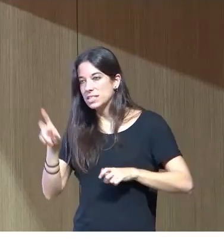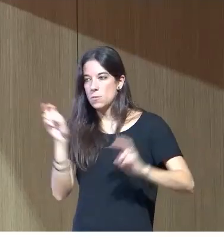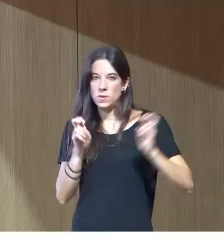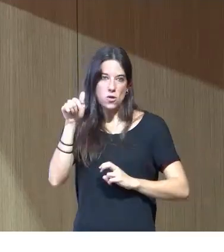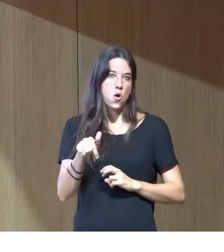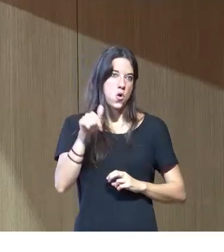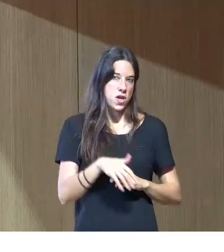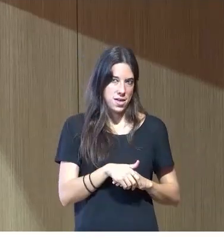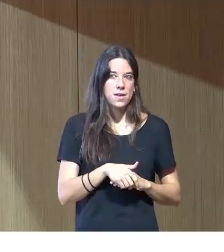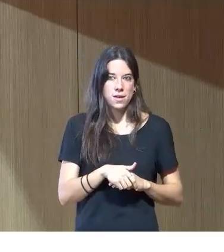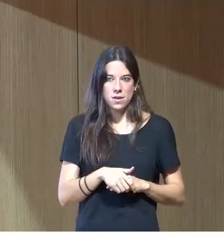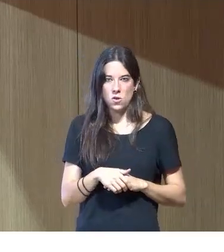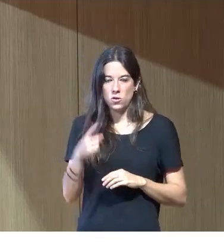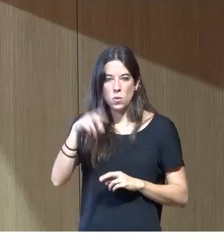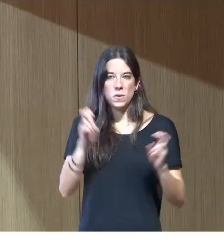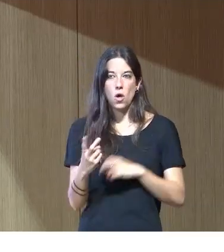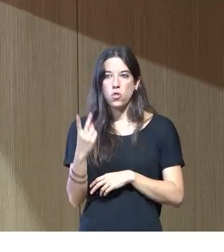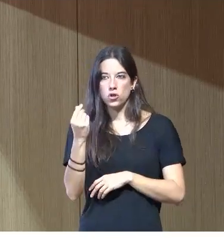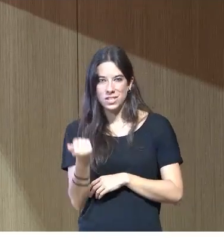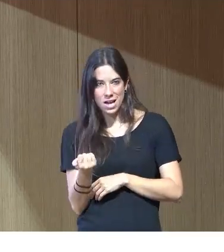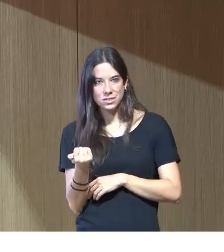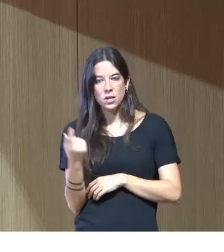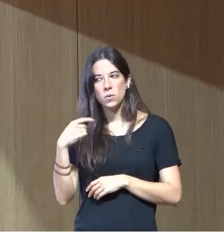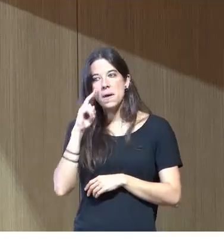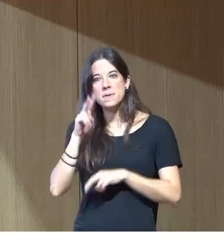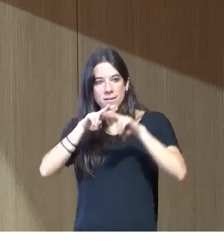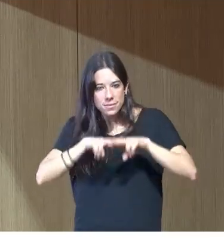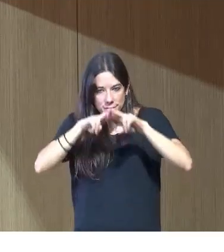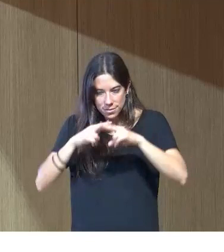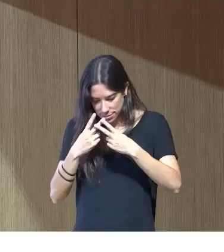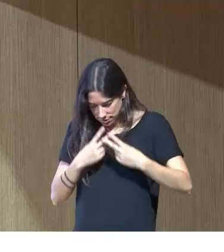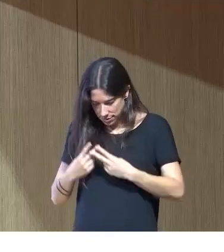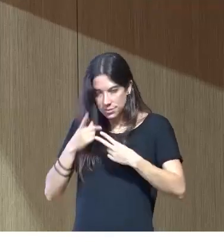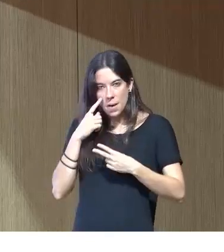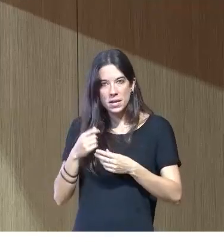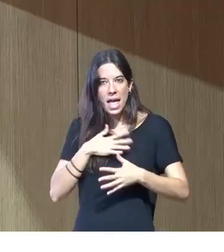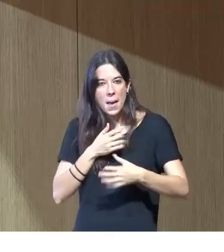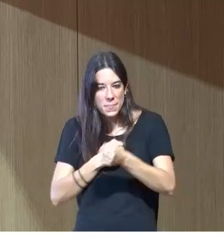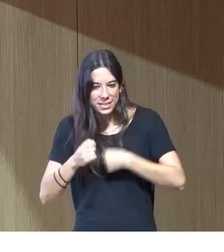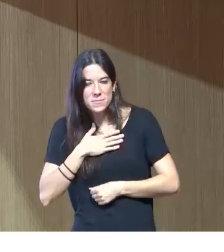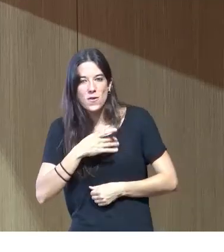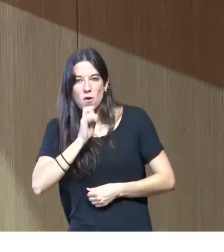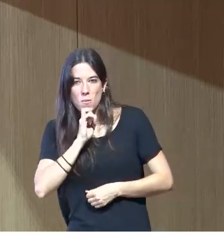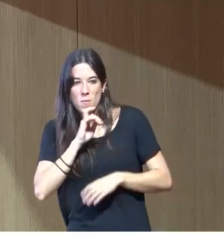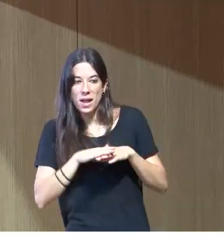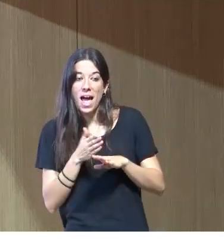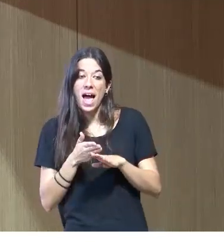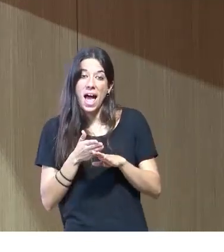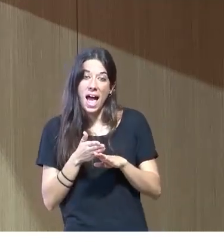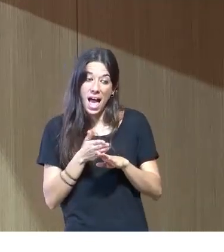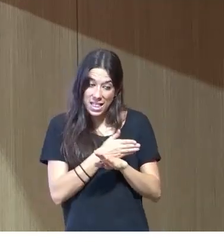aquí que hemos estado estos dos días aquí y que trabajamos para que más personas con discapacidad tengan una oportunidad de empleo